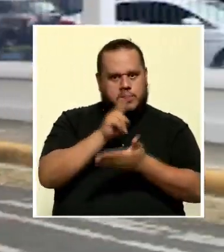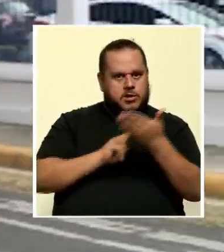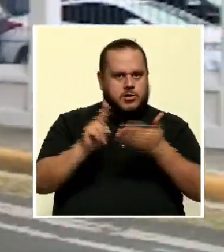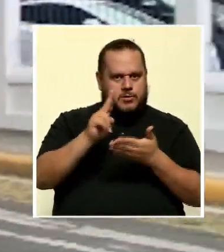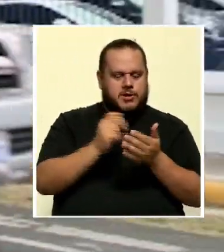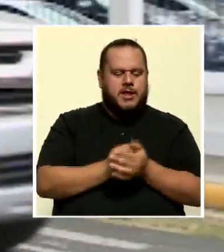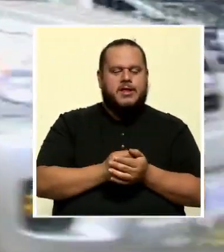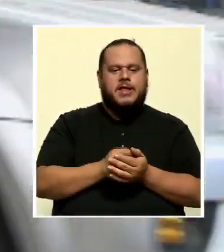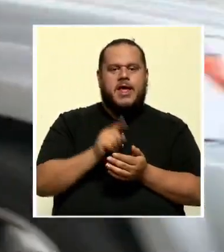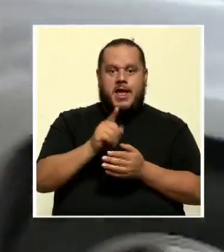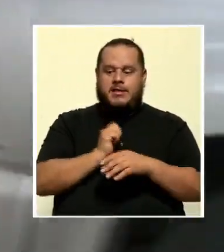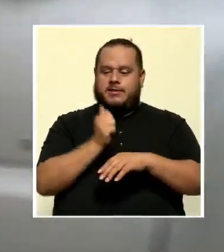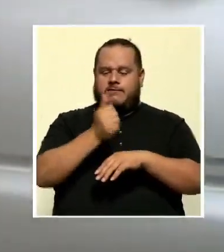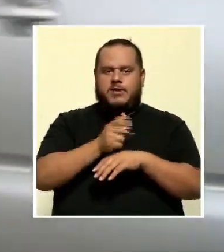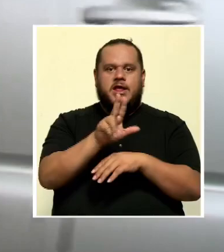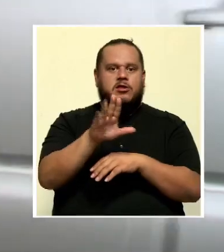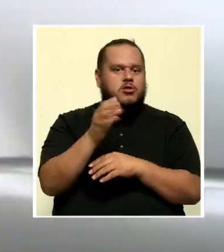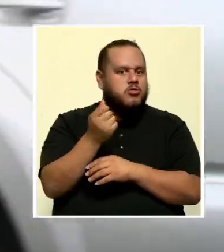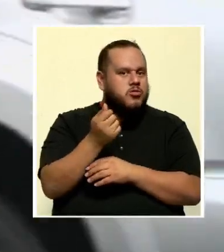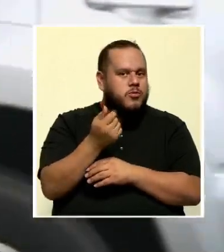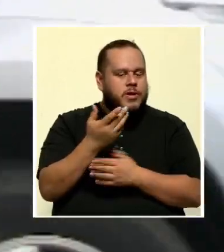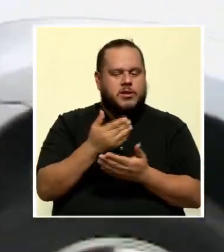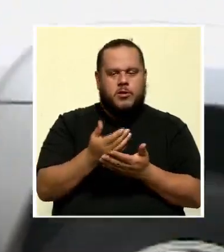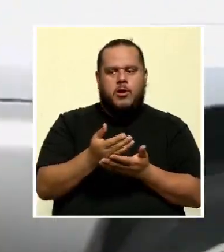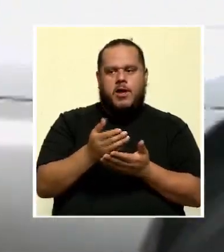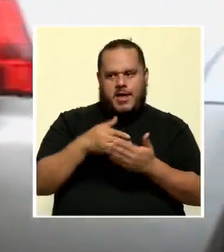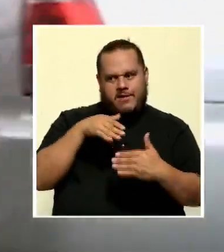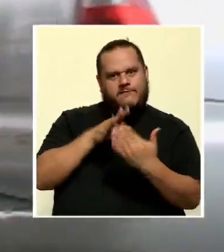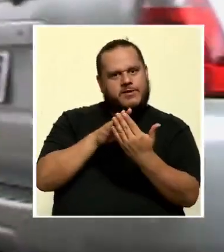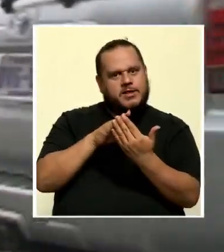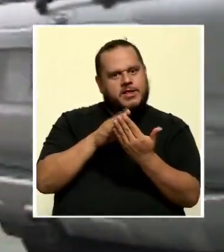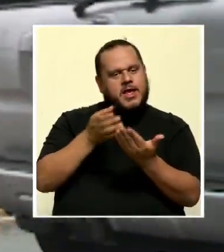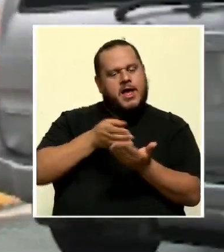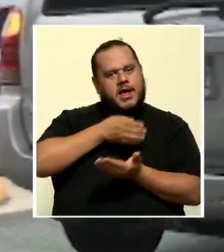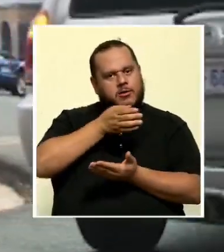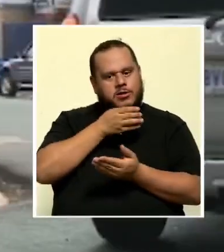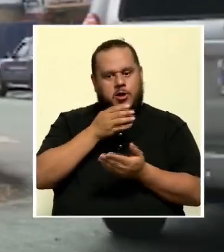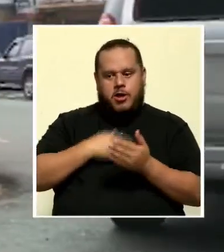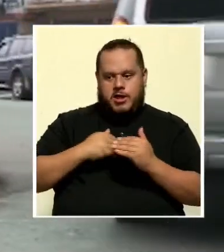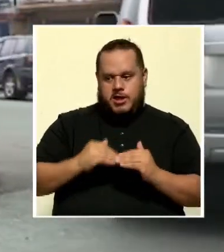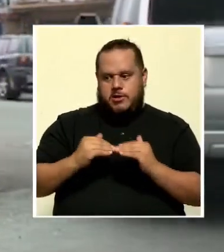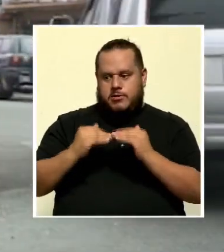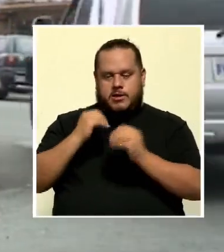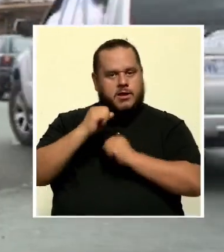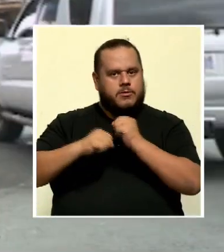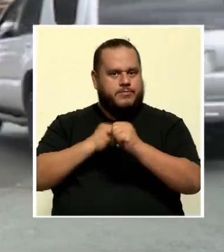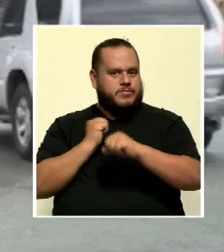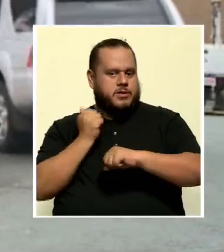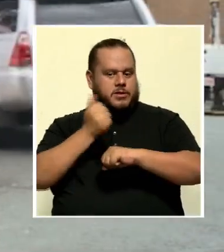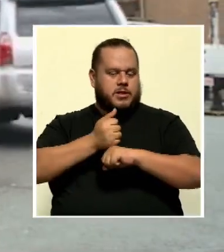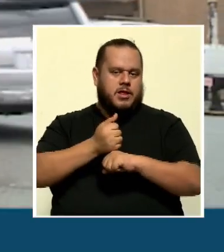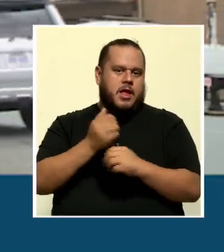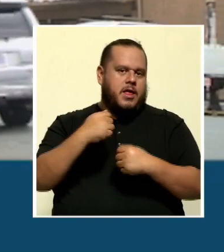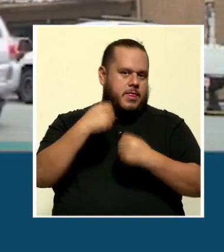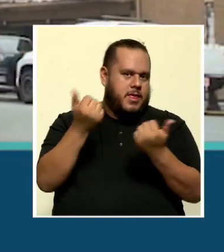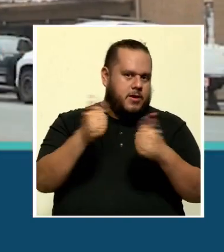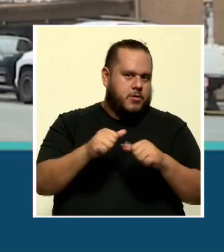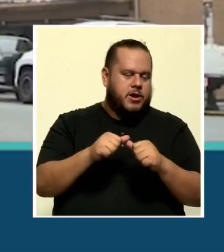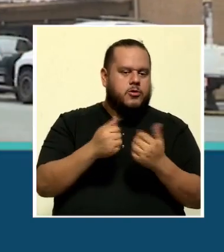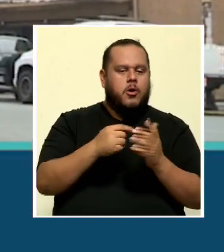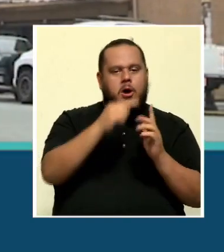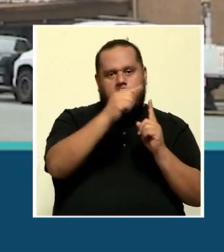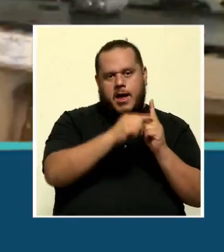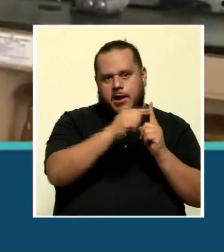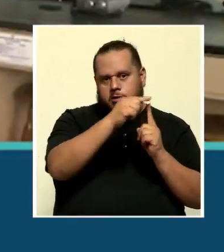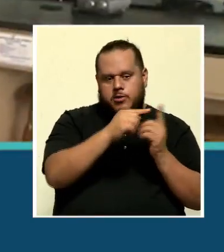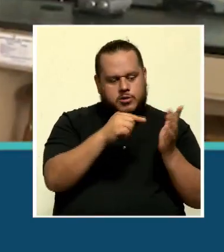universidades las que definían sus tarifas ante el Consejo y los incrementos anuales se establecían según el índice de precios al